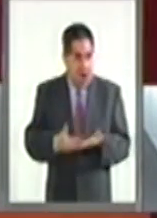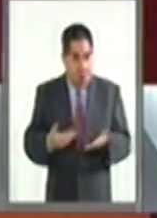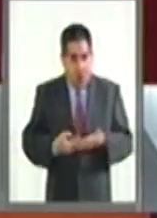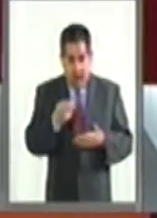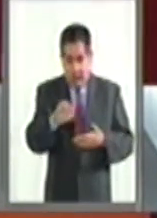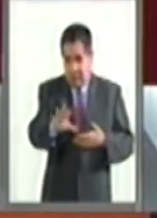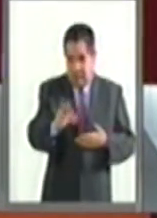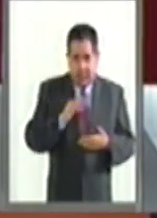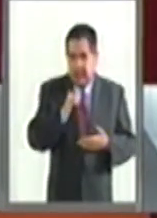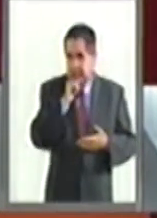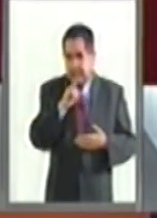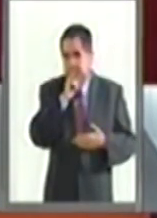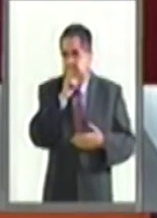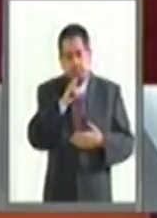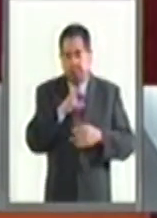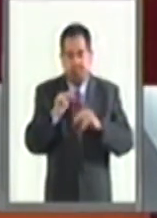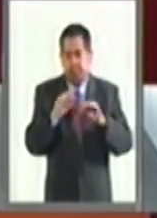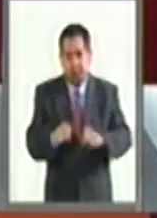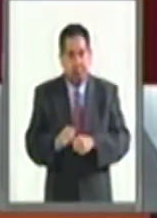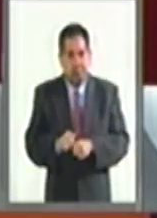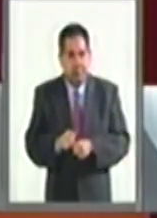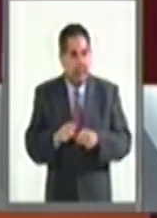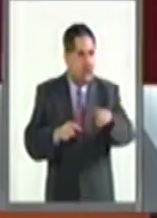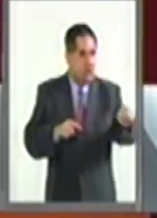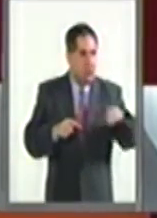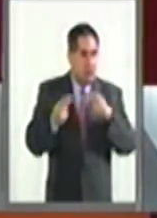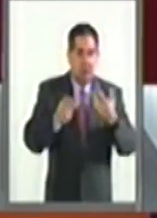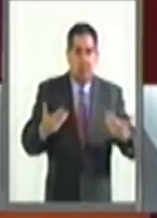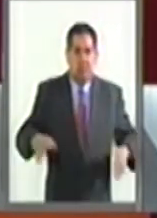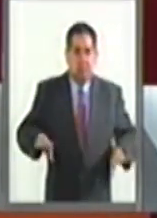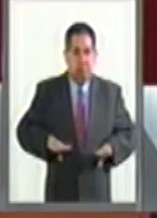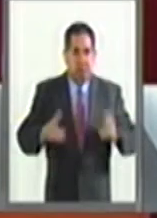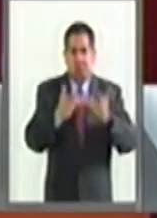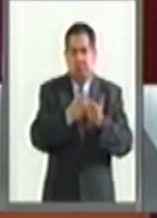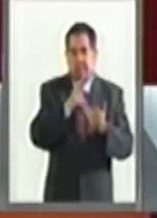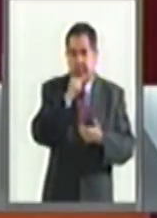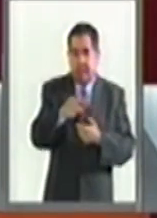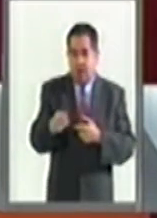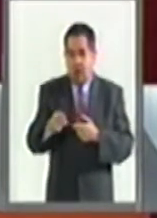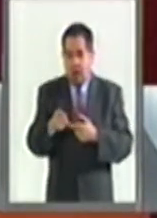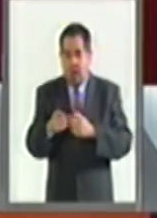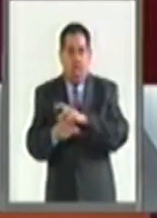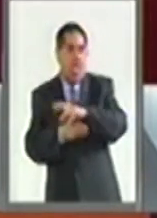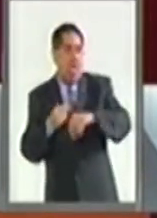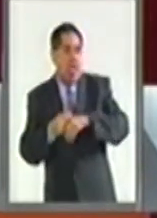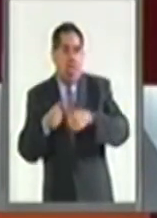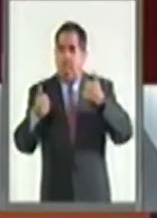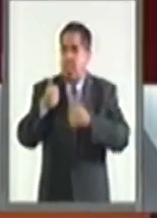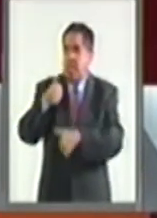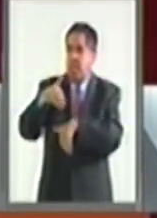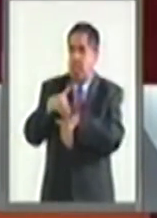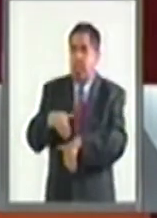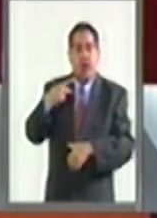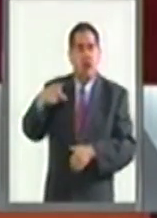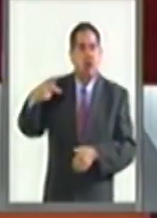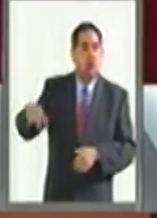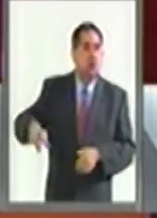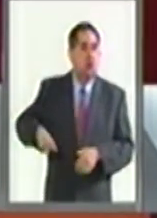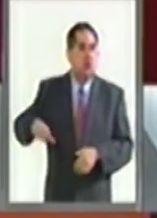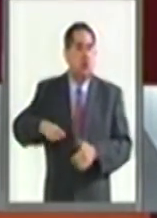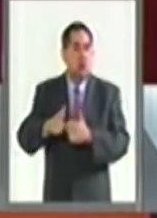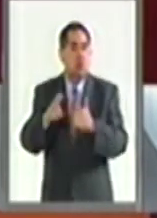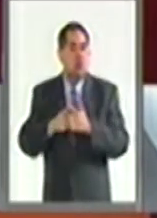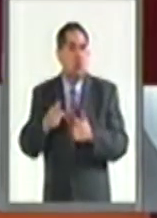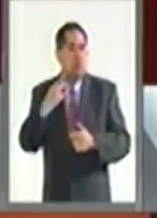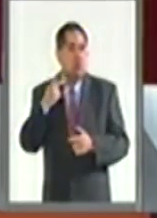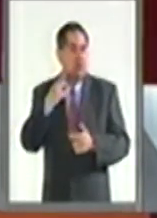no atiende a las actuales demandas sociales y en cambio solo responde a los intereses de grupo y